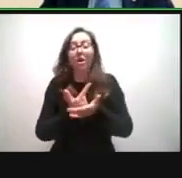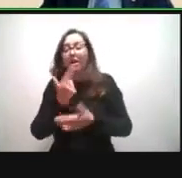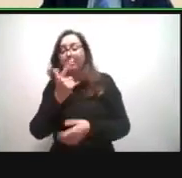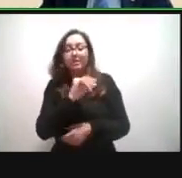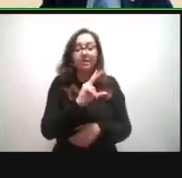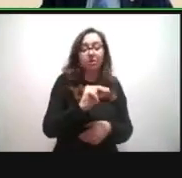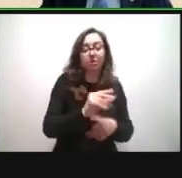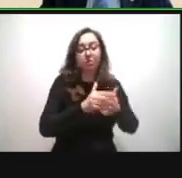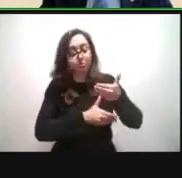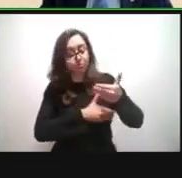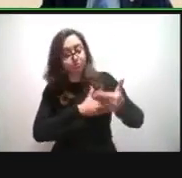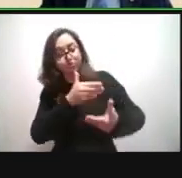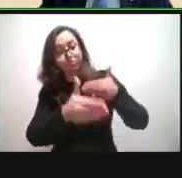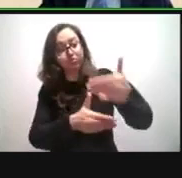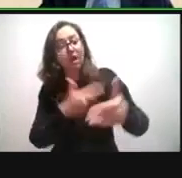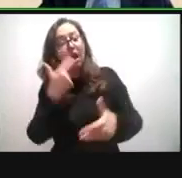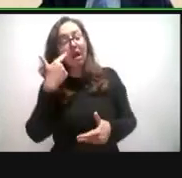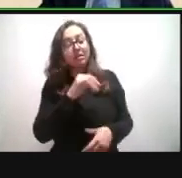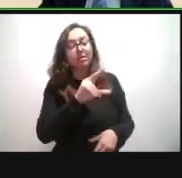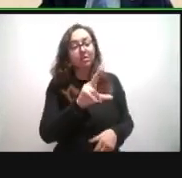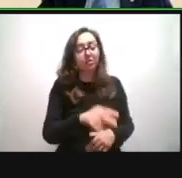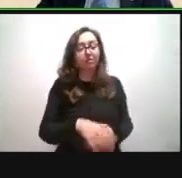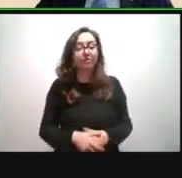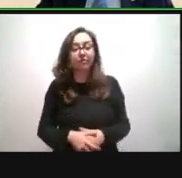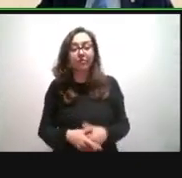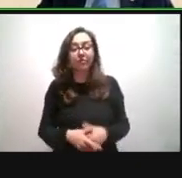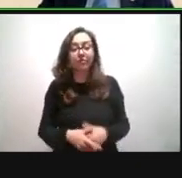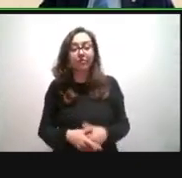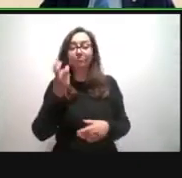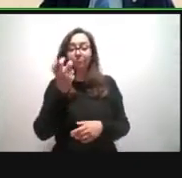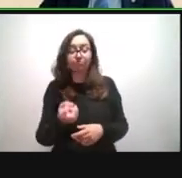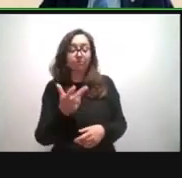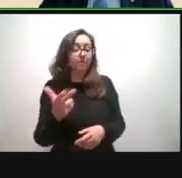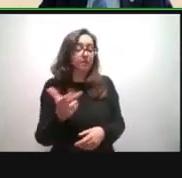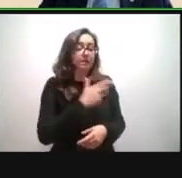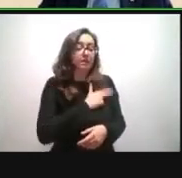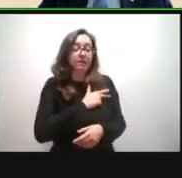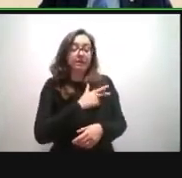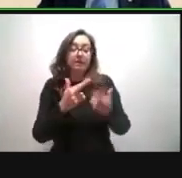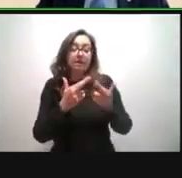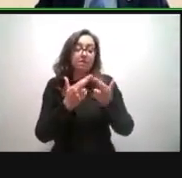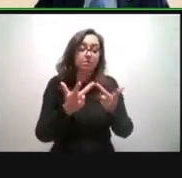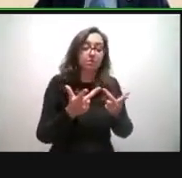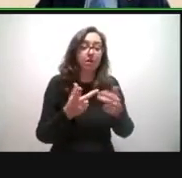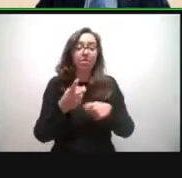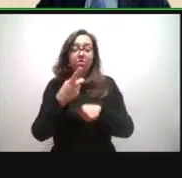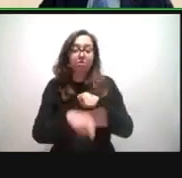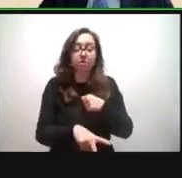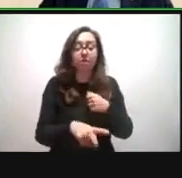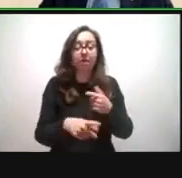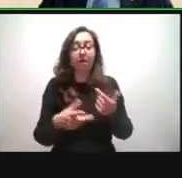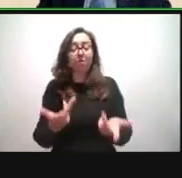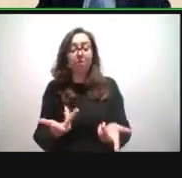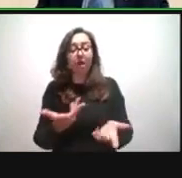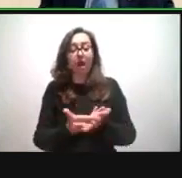postoperatorio. Ya que vimos todas las lesiones que pueden producir los deportes cotidianos, veamos cómo la humanidad se ha esmerado